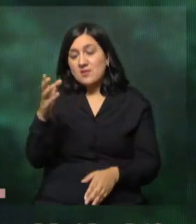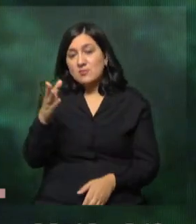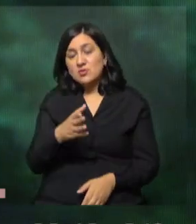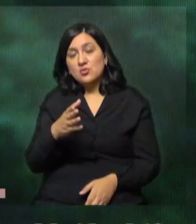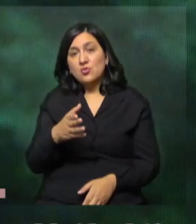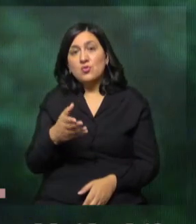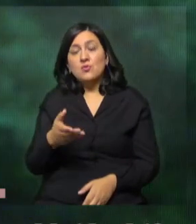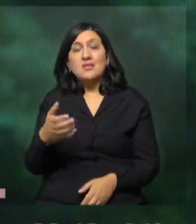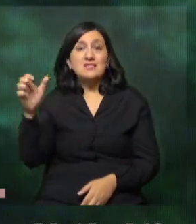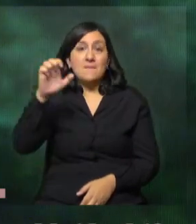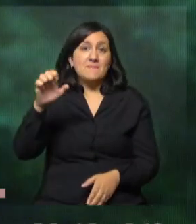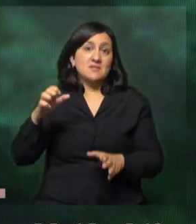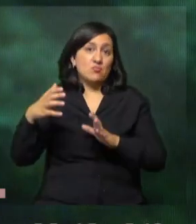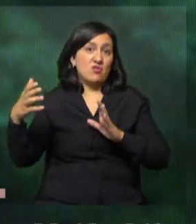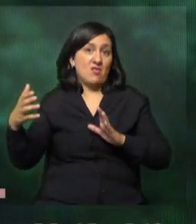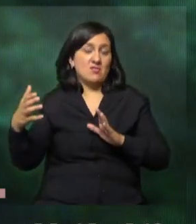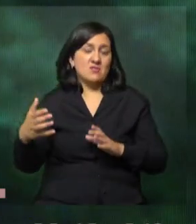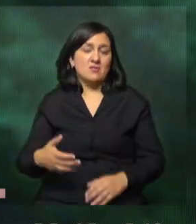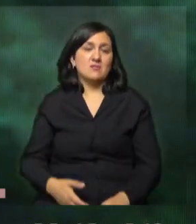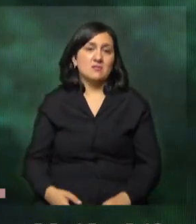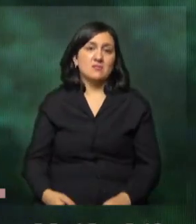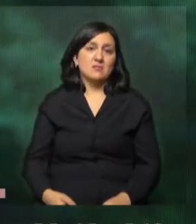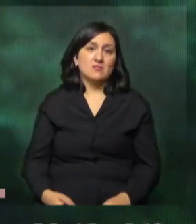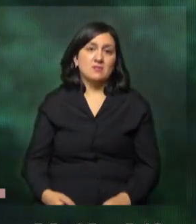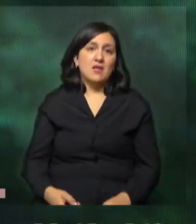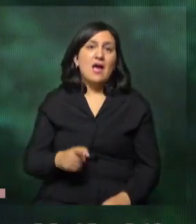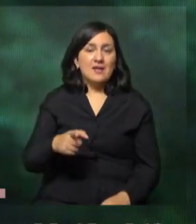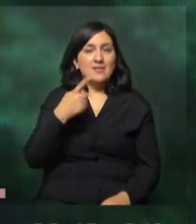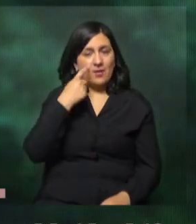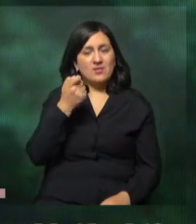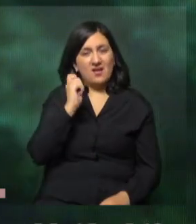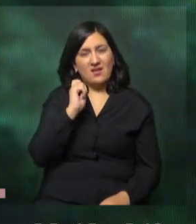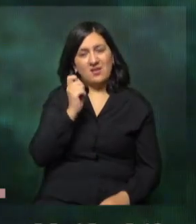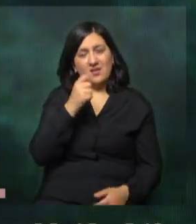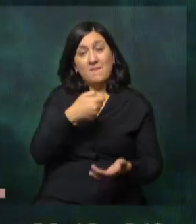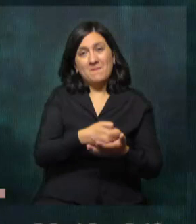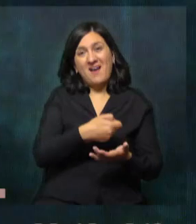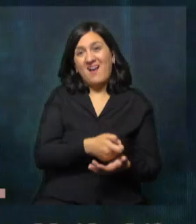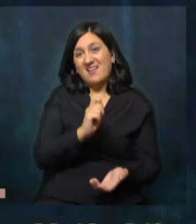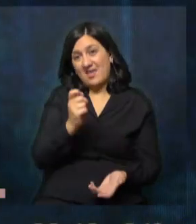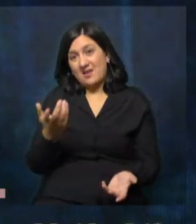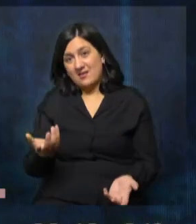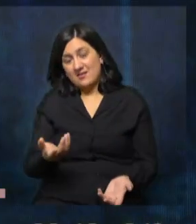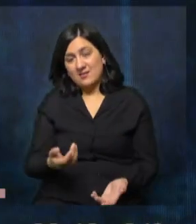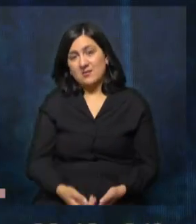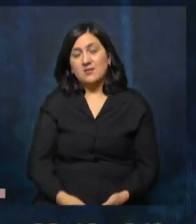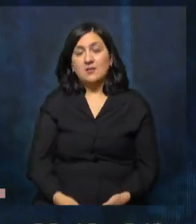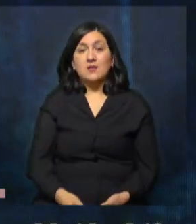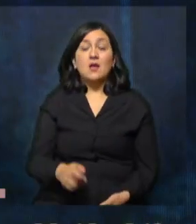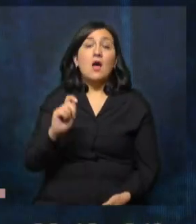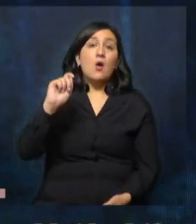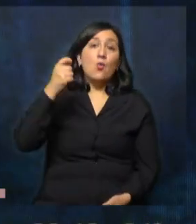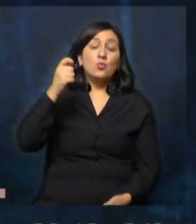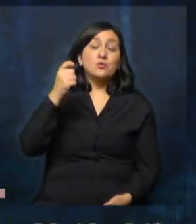grandes consumidores. O sea, que ahí tenemos quién financia a quién, ¿no? Las arcas de UTE hoy están sustentadas sobre las